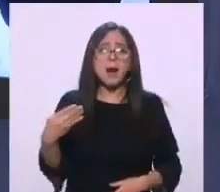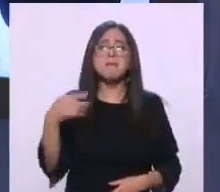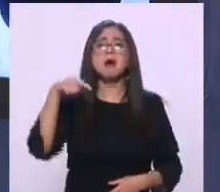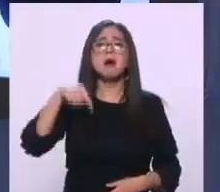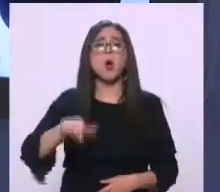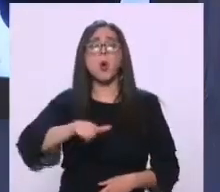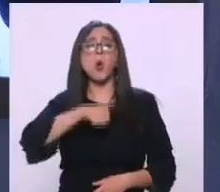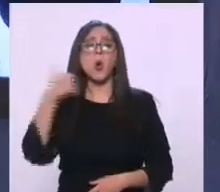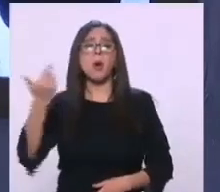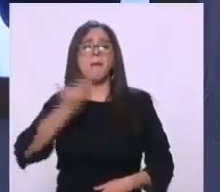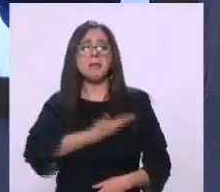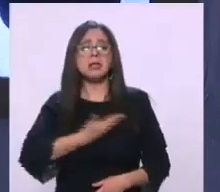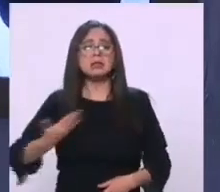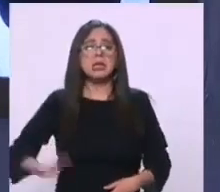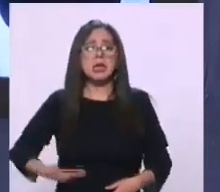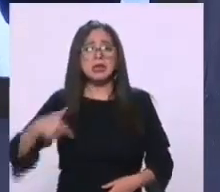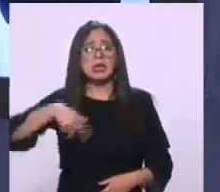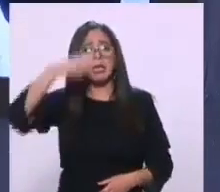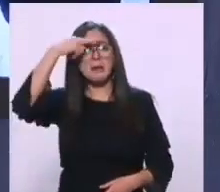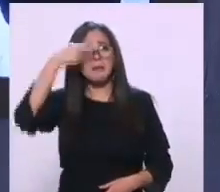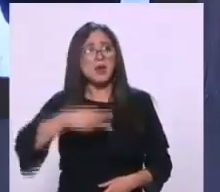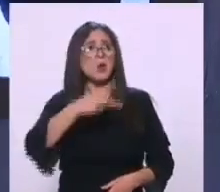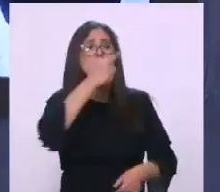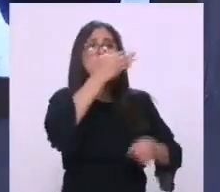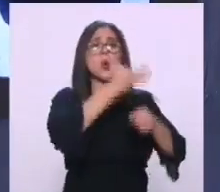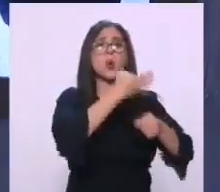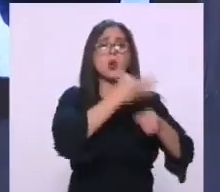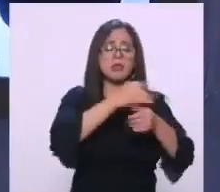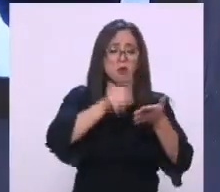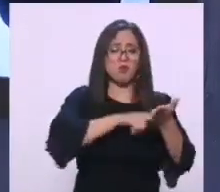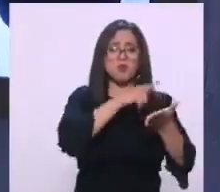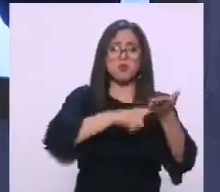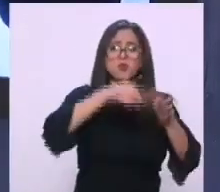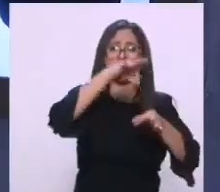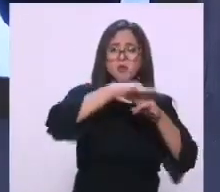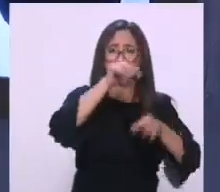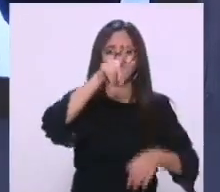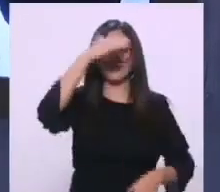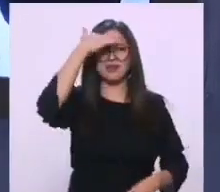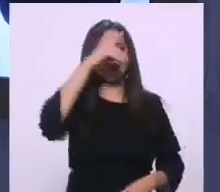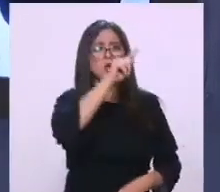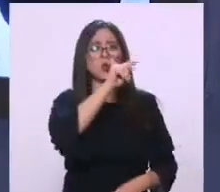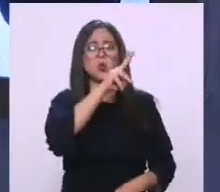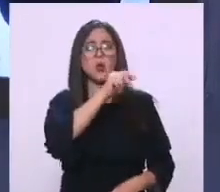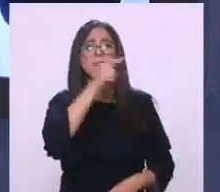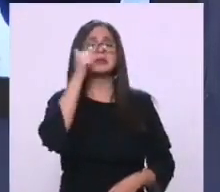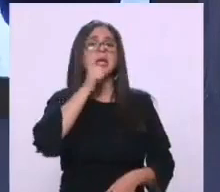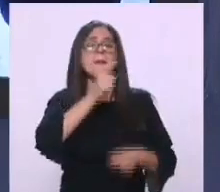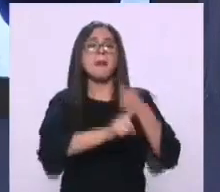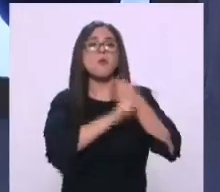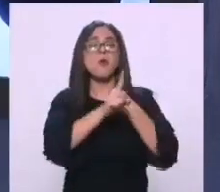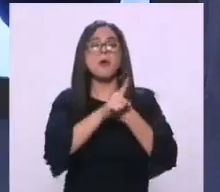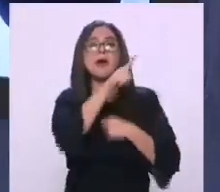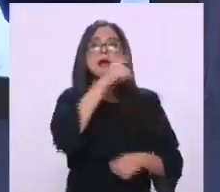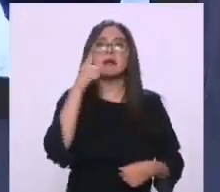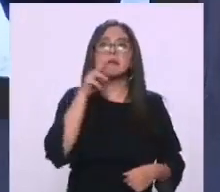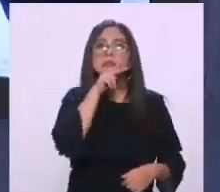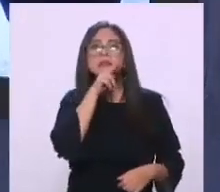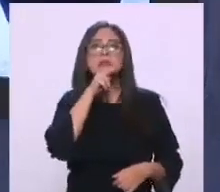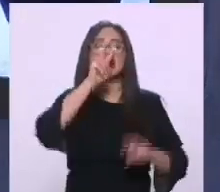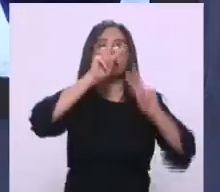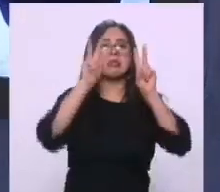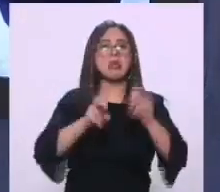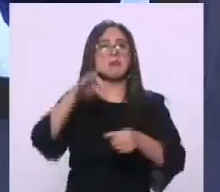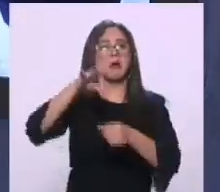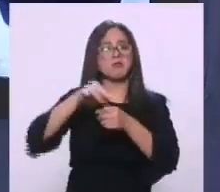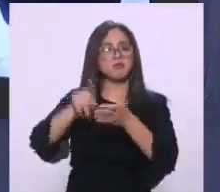proceso electoral a llevarse a cabo? Y Trump siempre anda con temas electoreros, ¿eh? Bueno, sí, aprovecha el